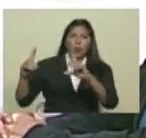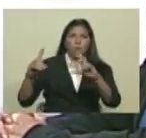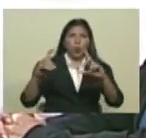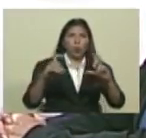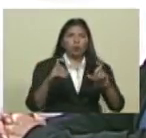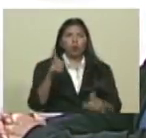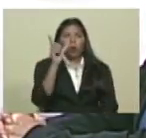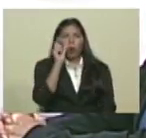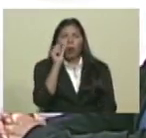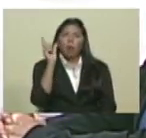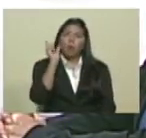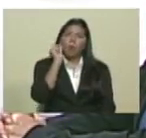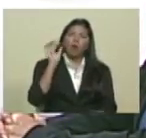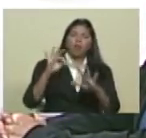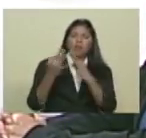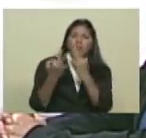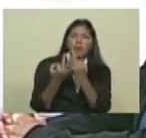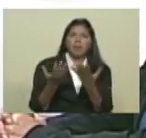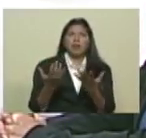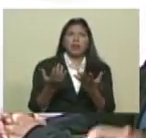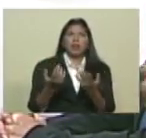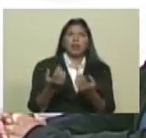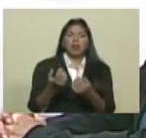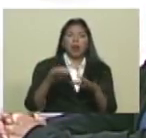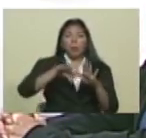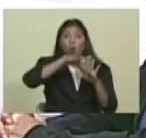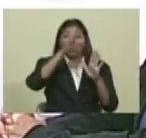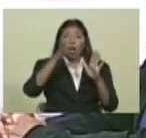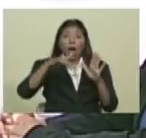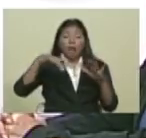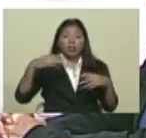de hombres, de familia con sus niños, cruzando montañas.